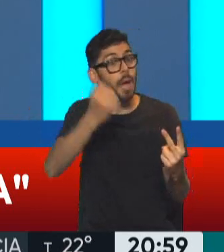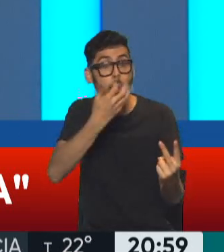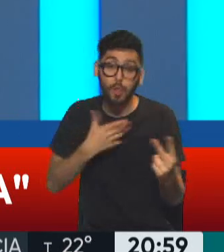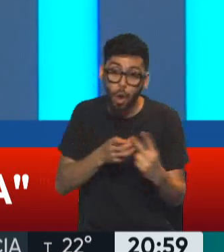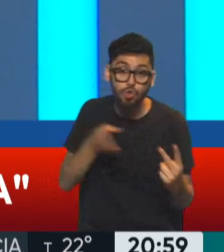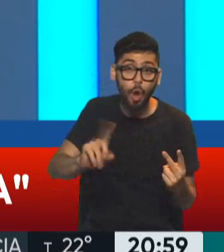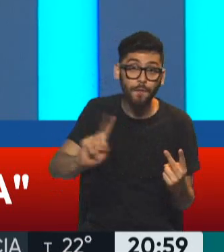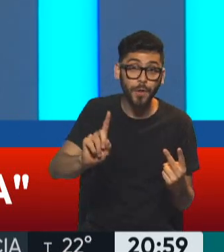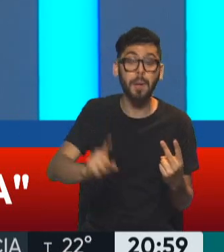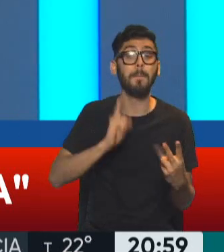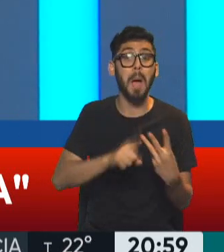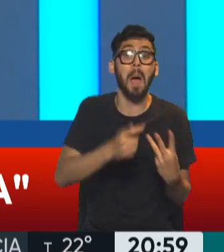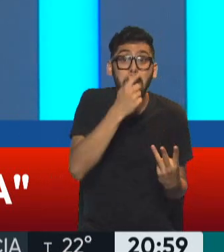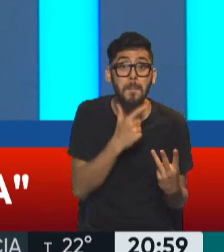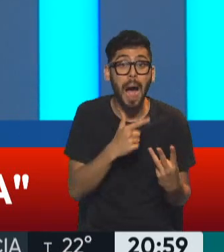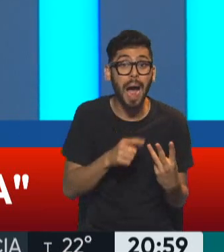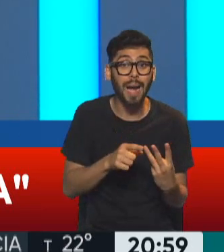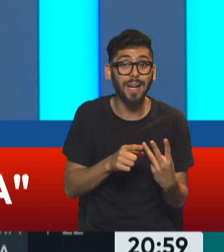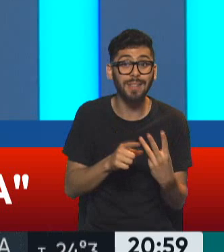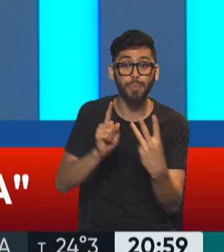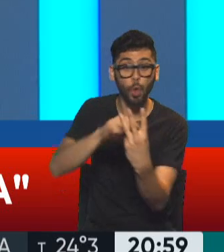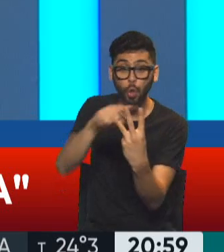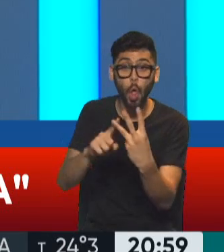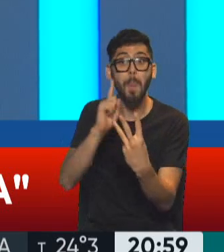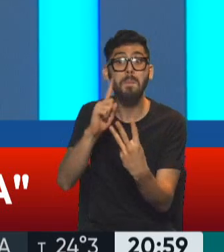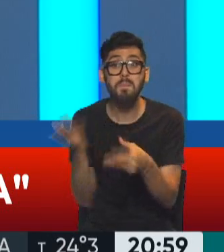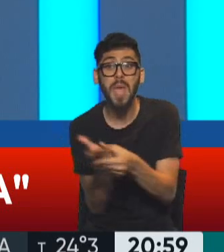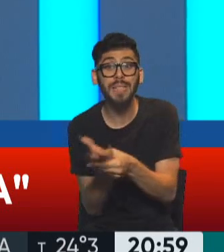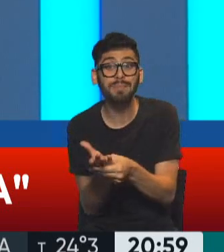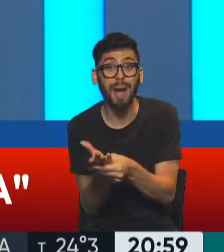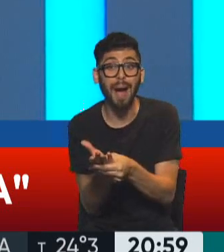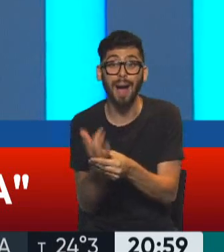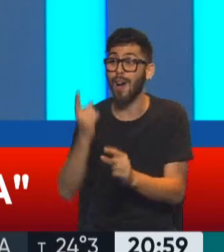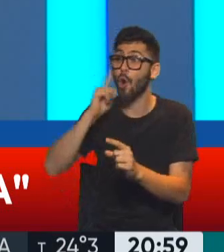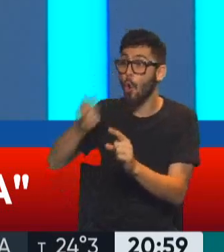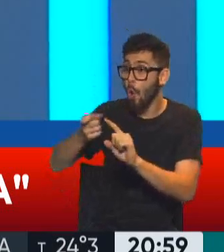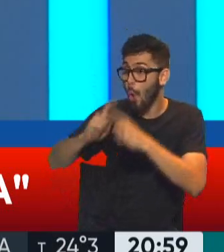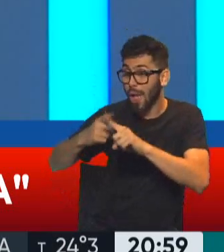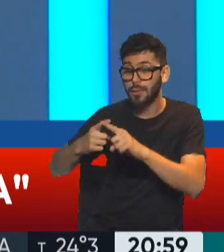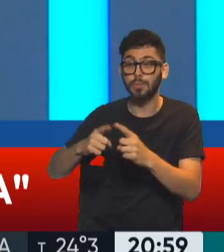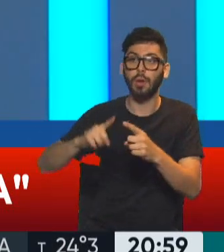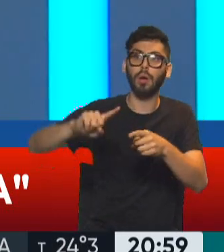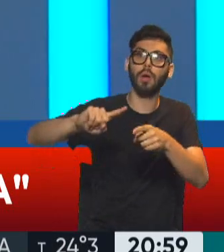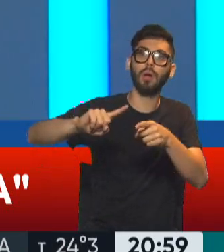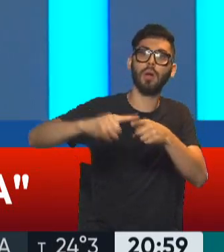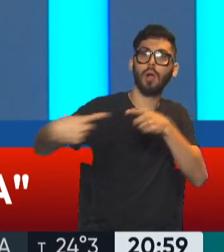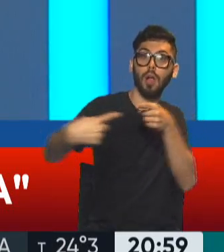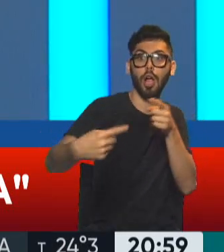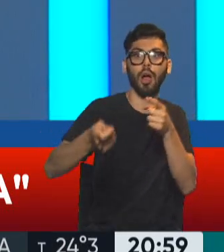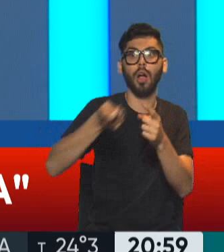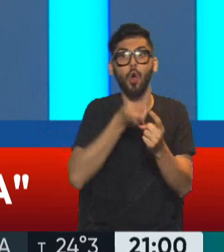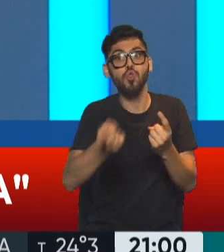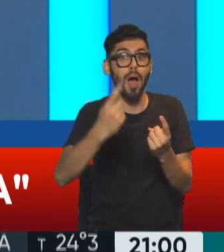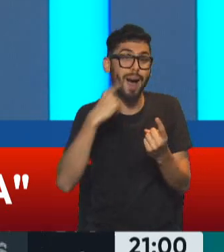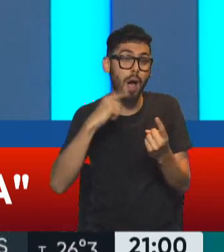al propio Macri, pero todos en la misma causa, ¿no? Mesa judicial, persecución, escuchas, y todos tratando de no sentarse a la